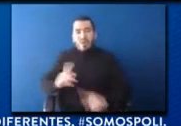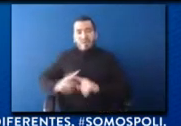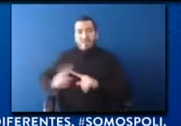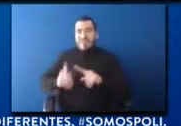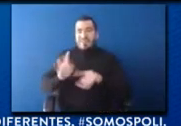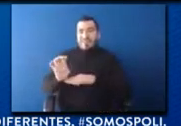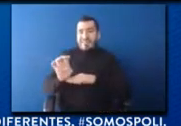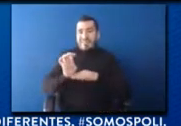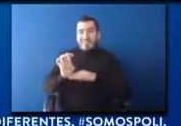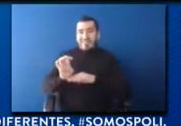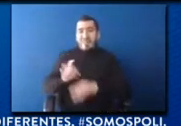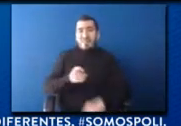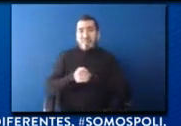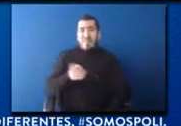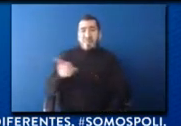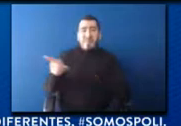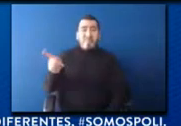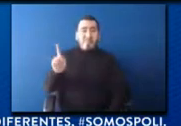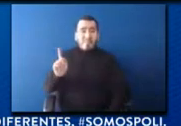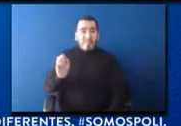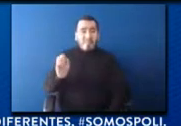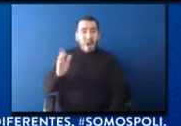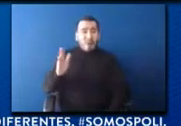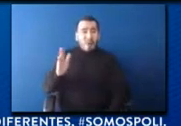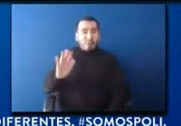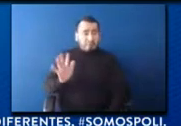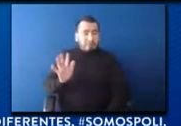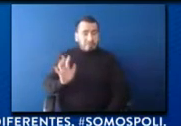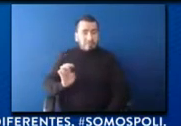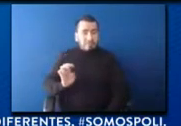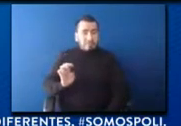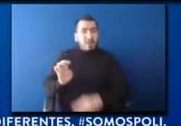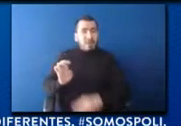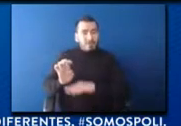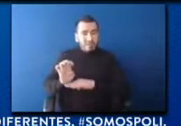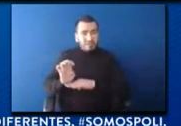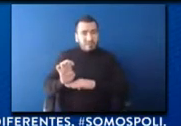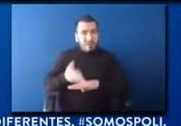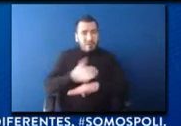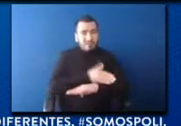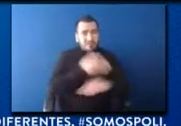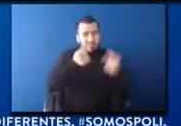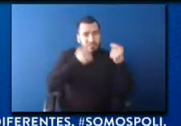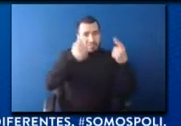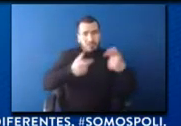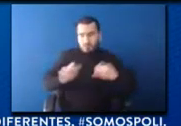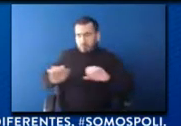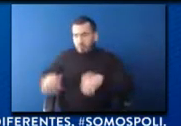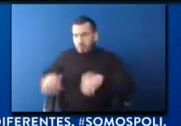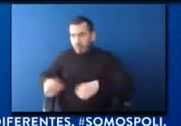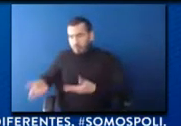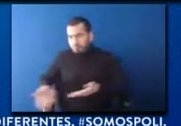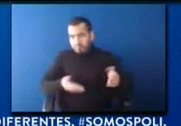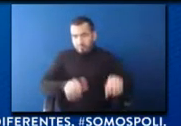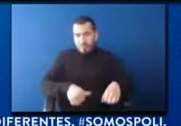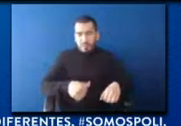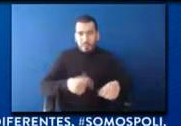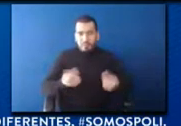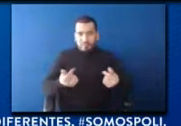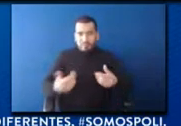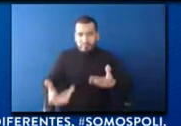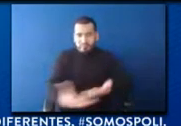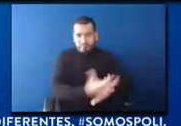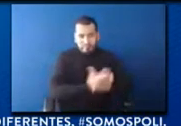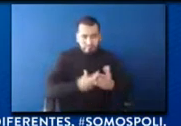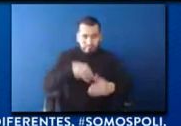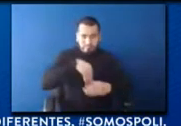siquiera usan la expresión banco, son entidades autorizadas por el Estado para poder captar ahorro del público, para poder prestarlo, pero a través